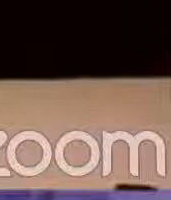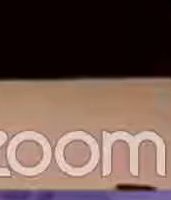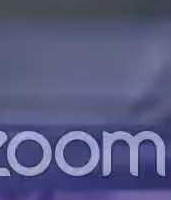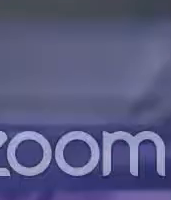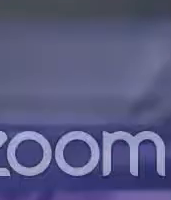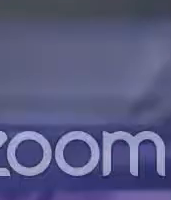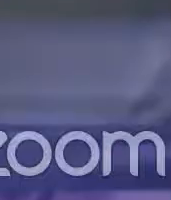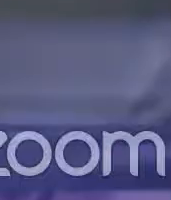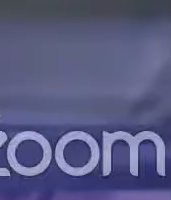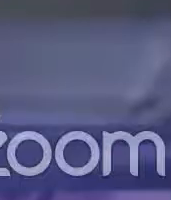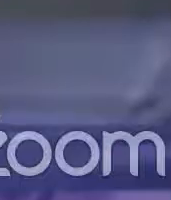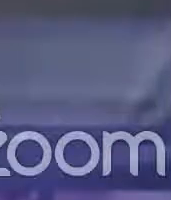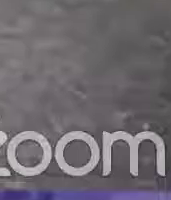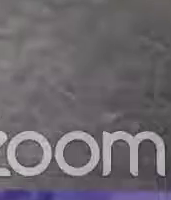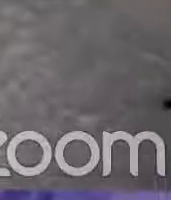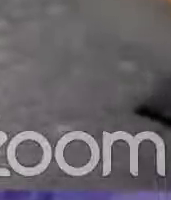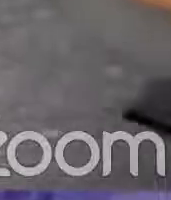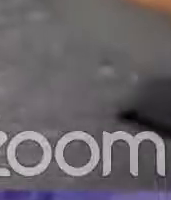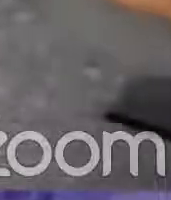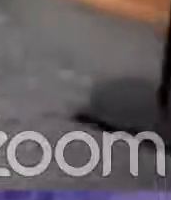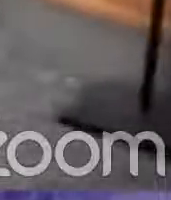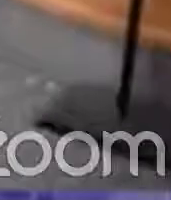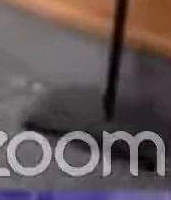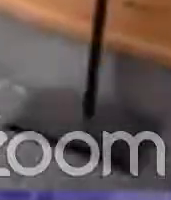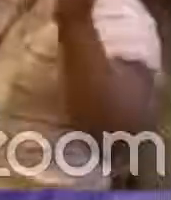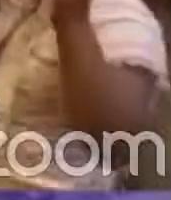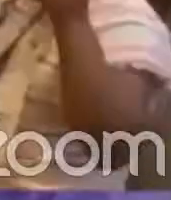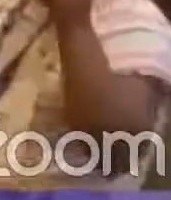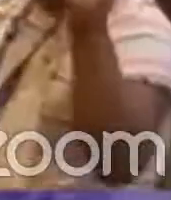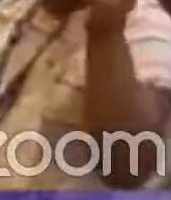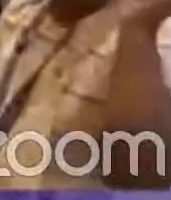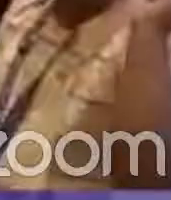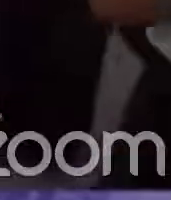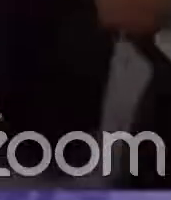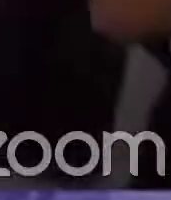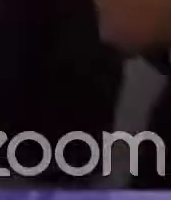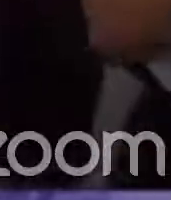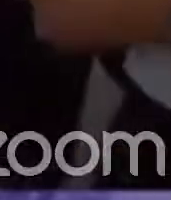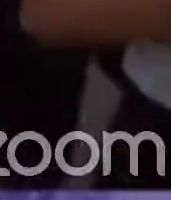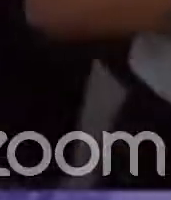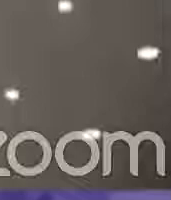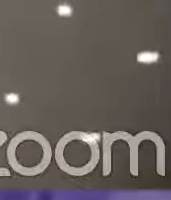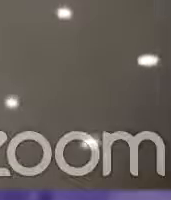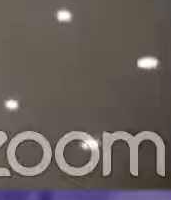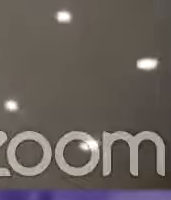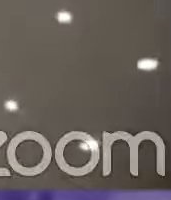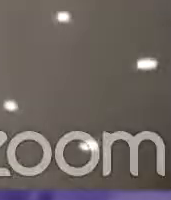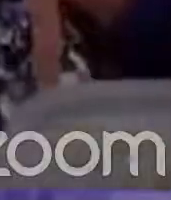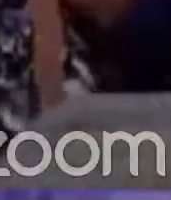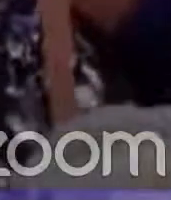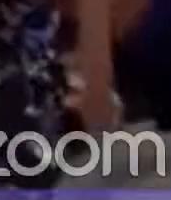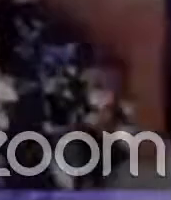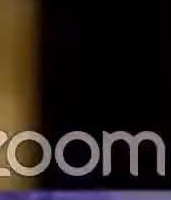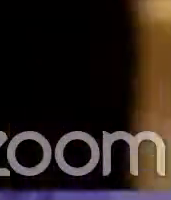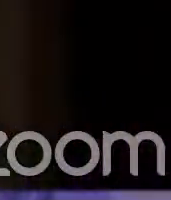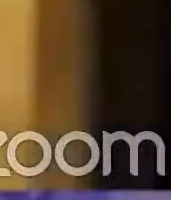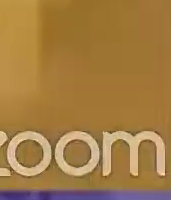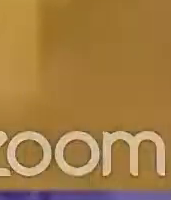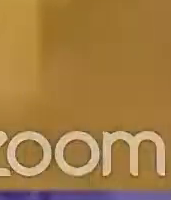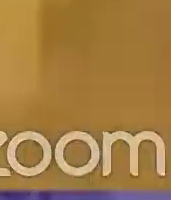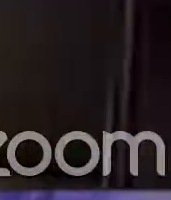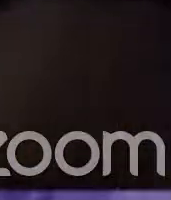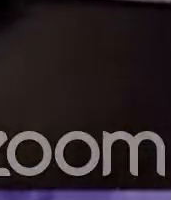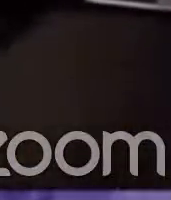sí y el otro también para formar parte de esta experiencia inolvidable. donde tendrás transporte aéreo,